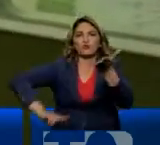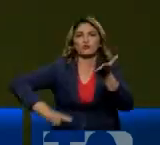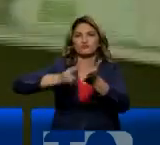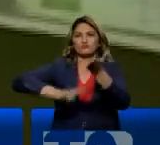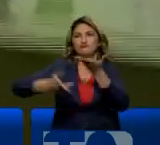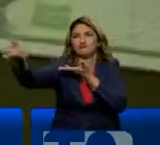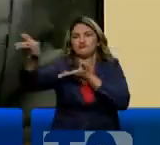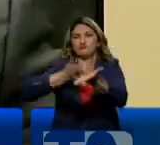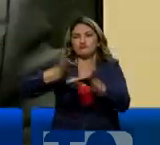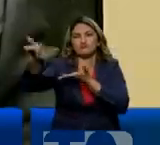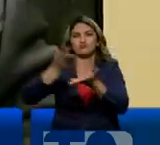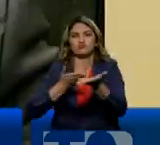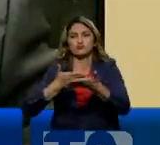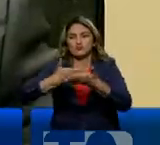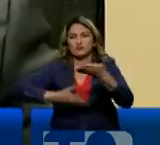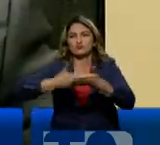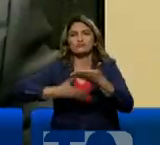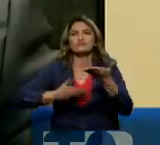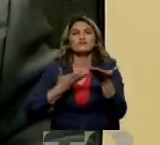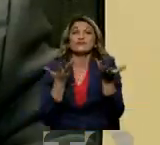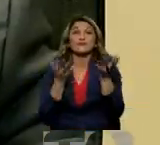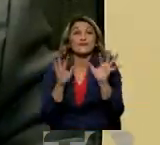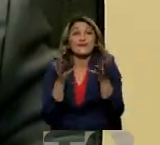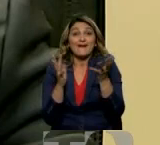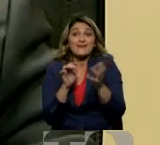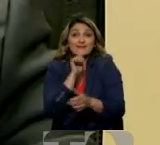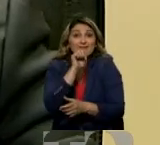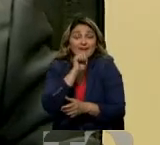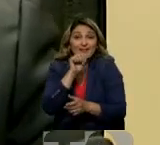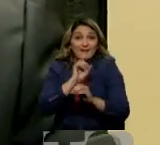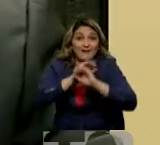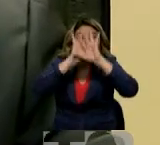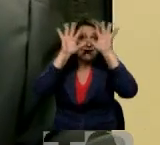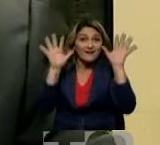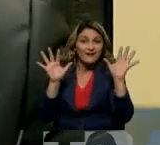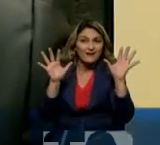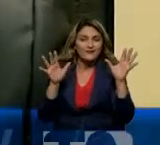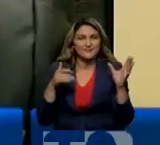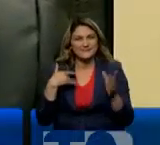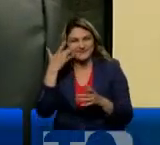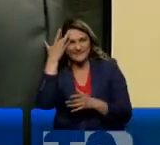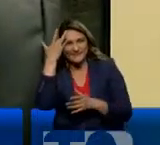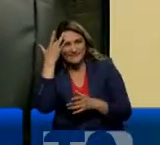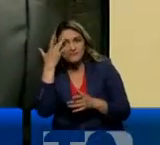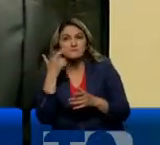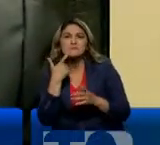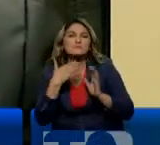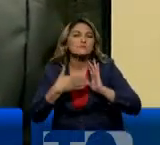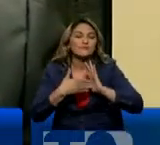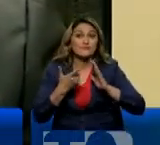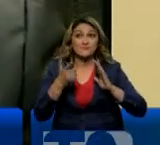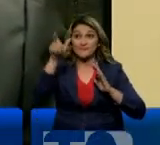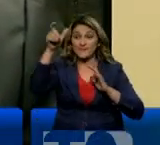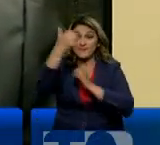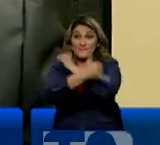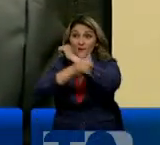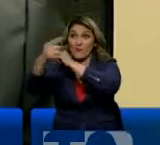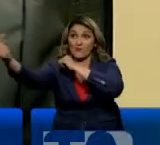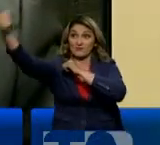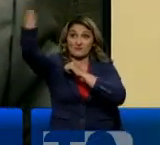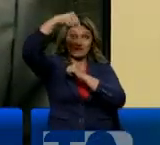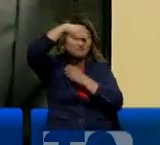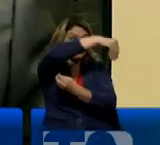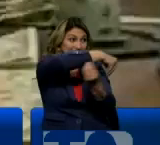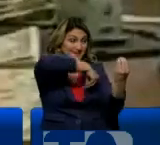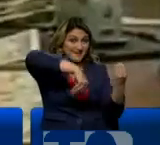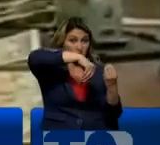inversión a largo plazo. Que generan una serie de beneficios tributarios que hacen que la inversión sea